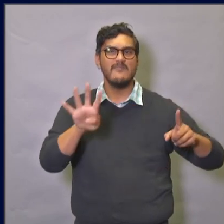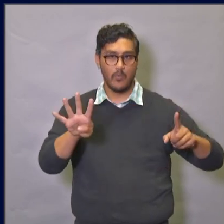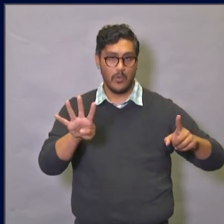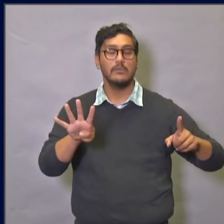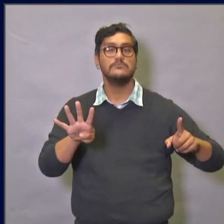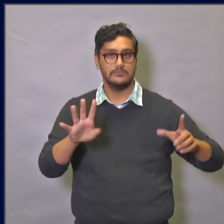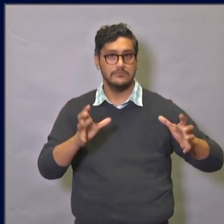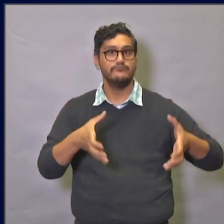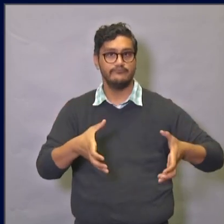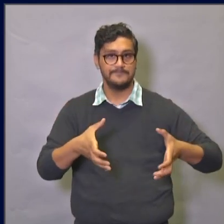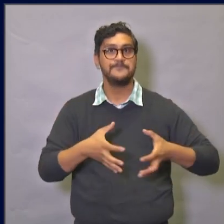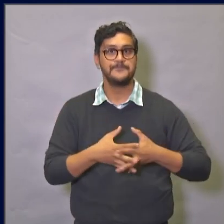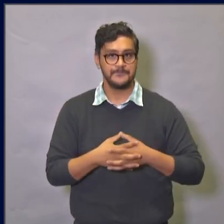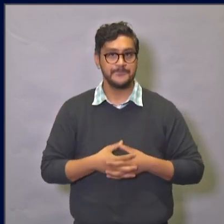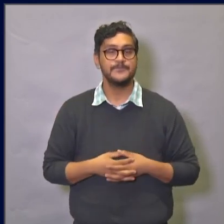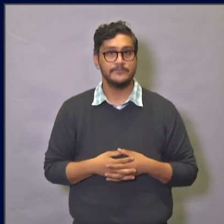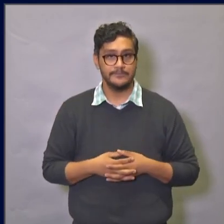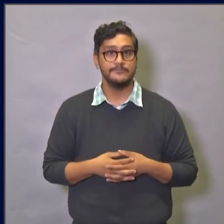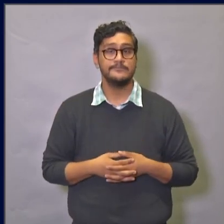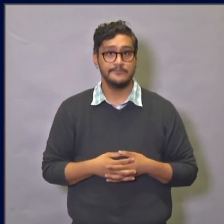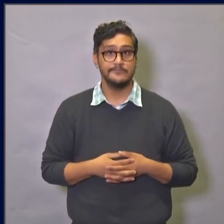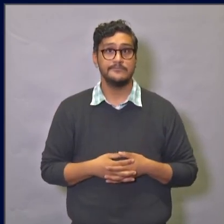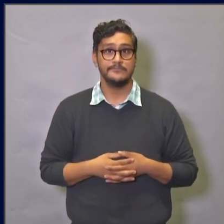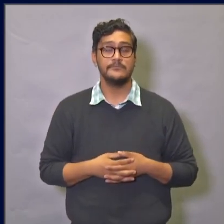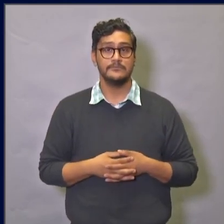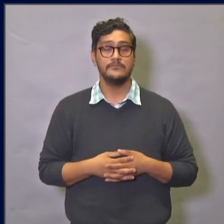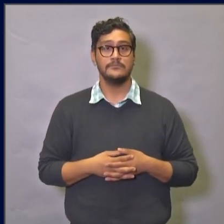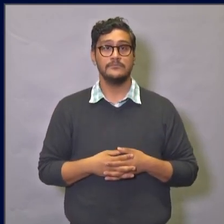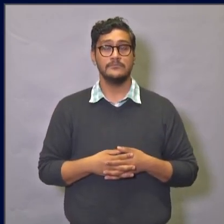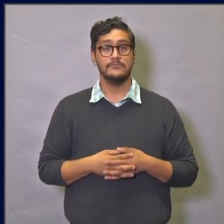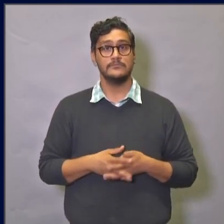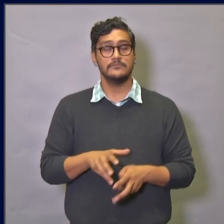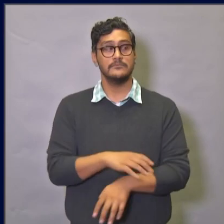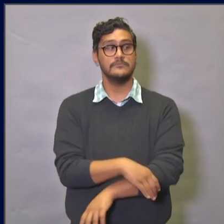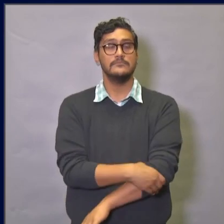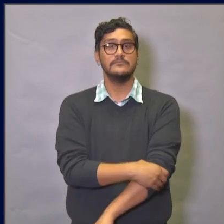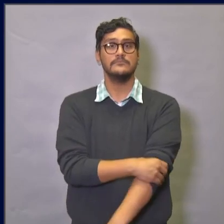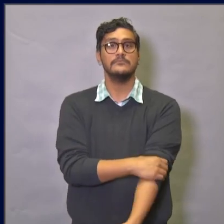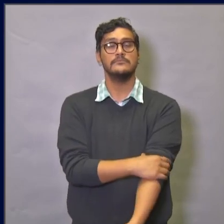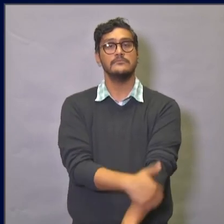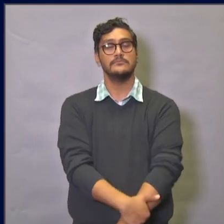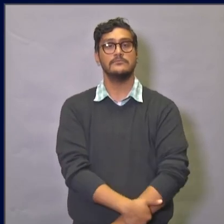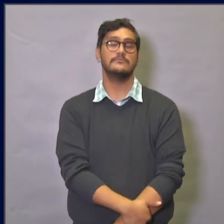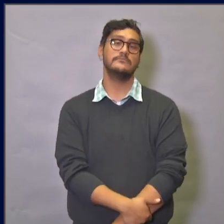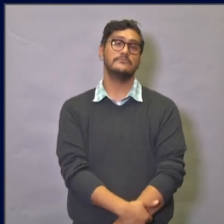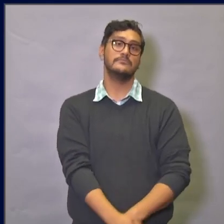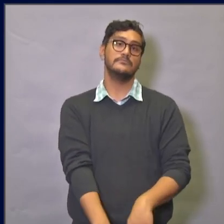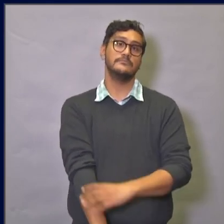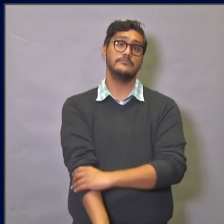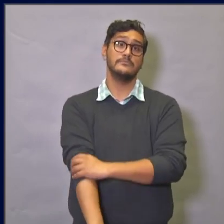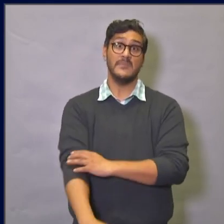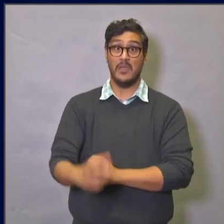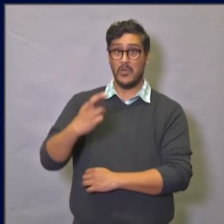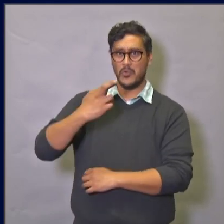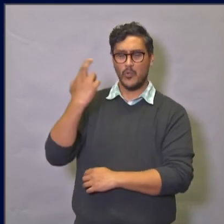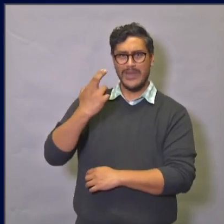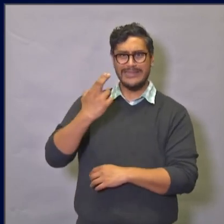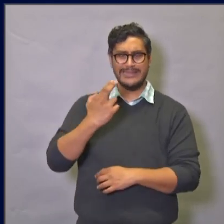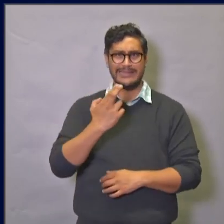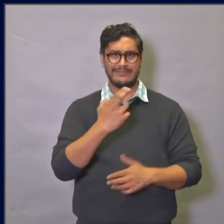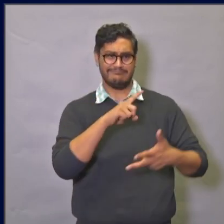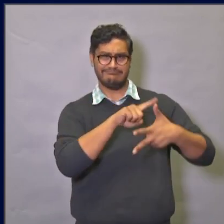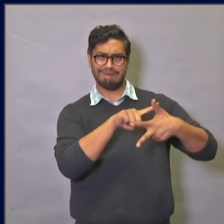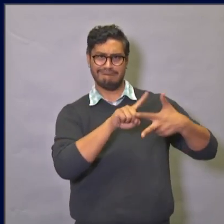años. Vale destacar una de las razones por las que vemos una transición tan alta en estos